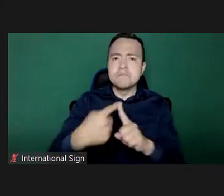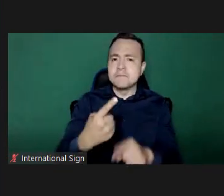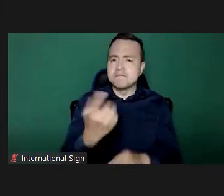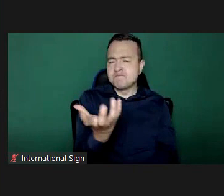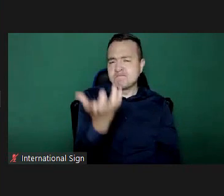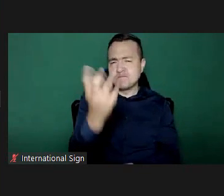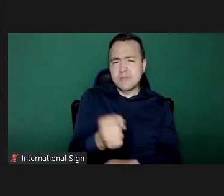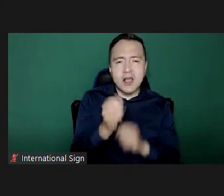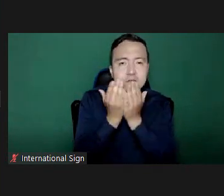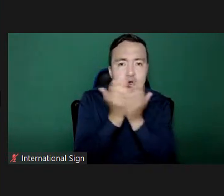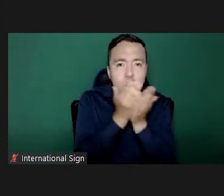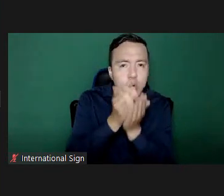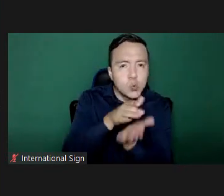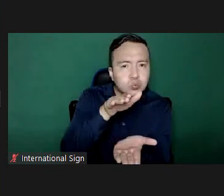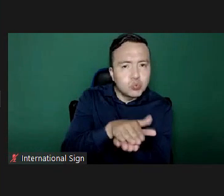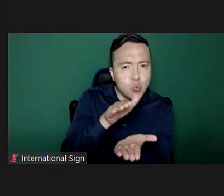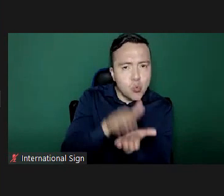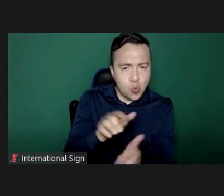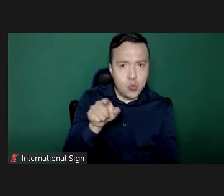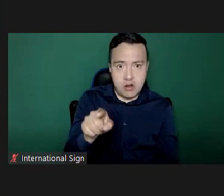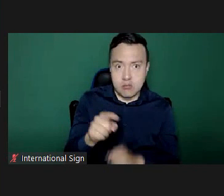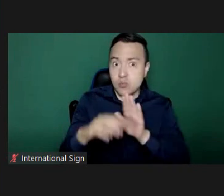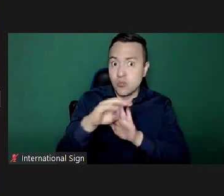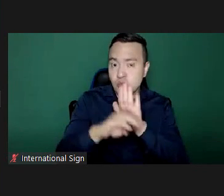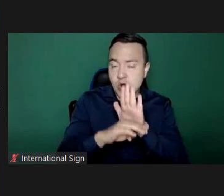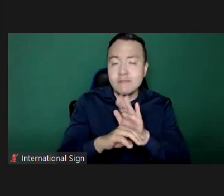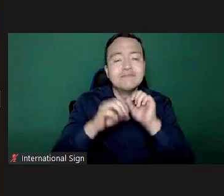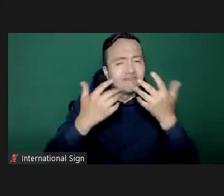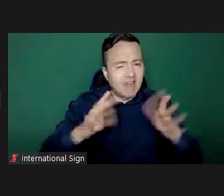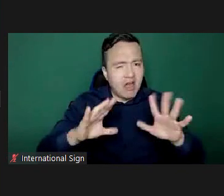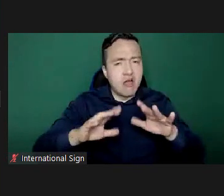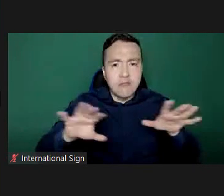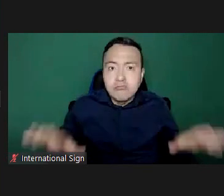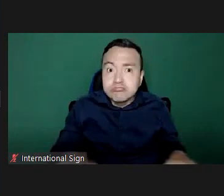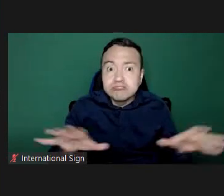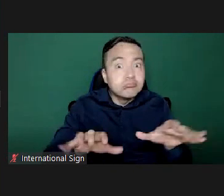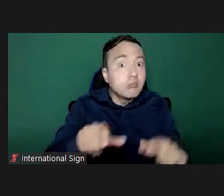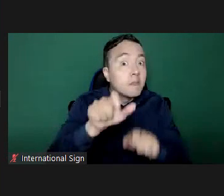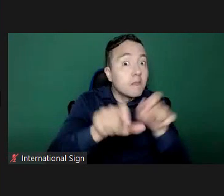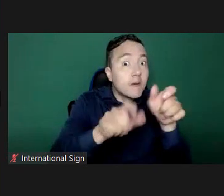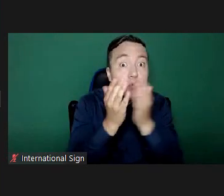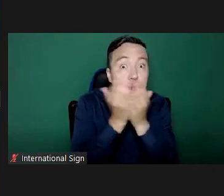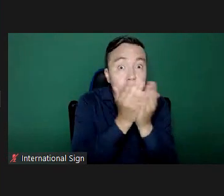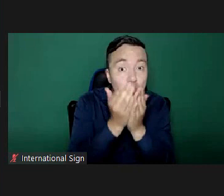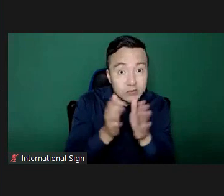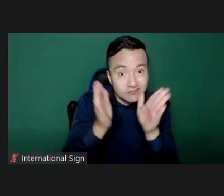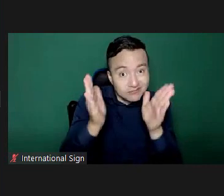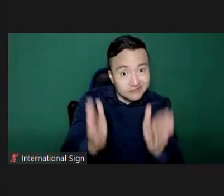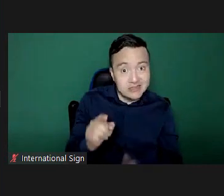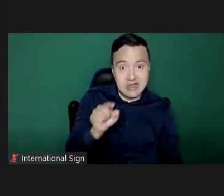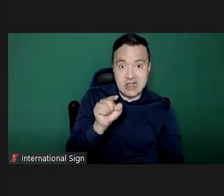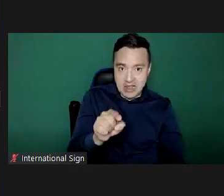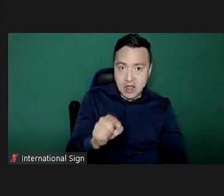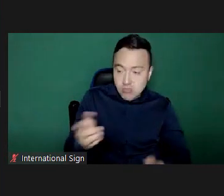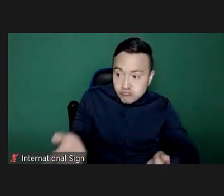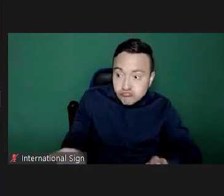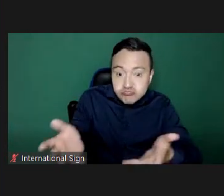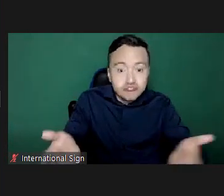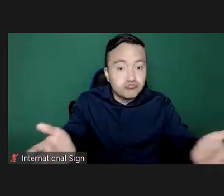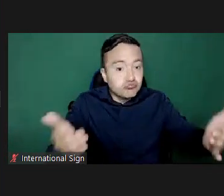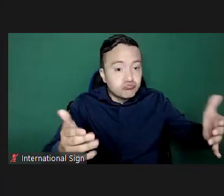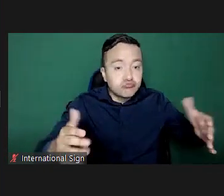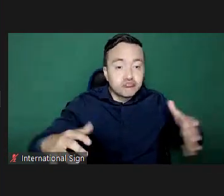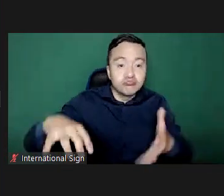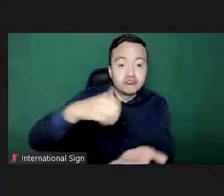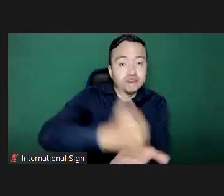logramos una mayor actividad de parte de los estudiantes mediante la adopción de programas específicos, pero también teniendo en